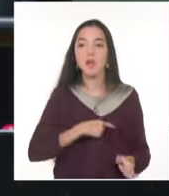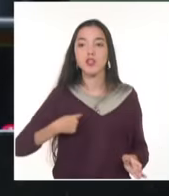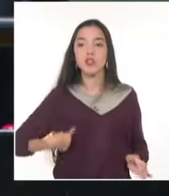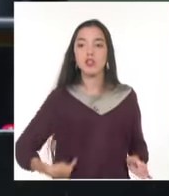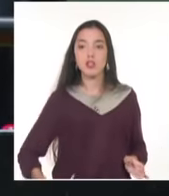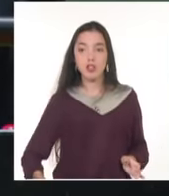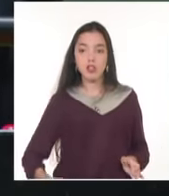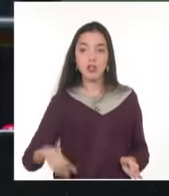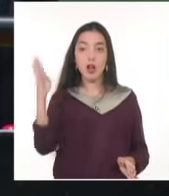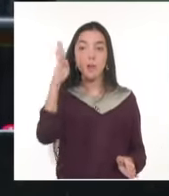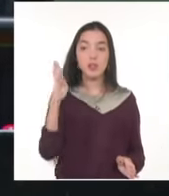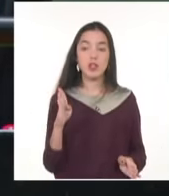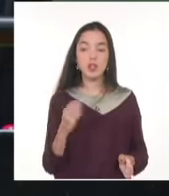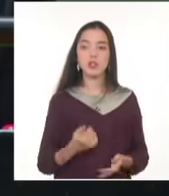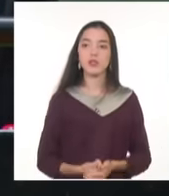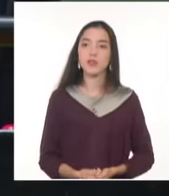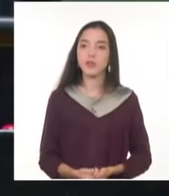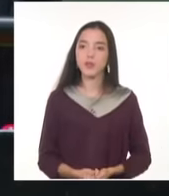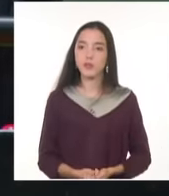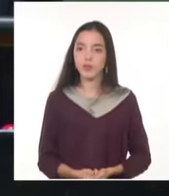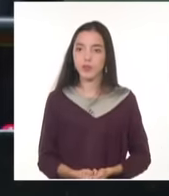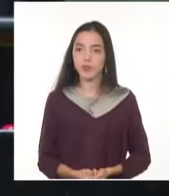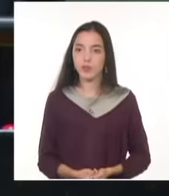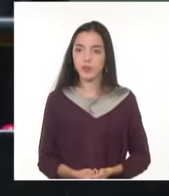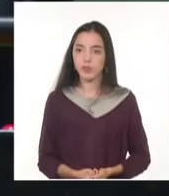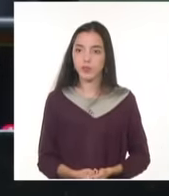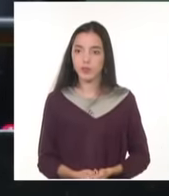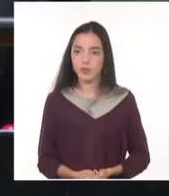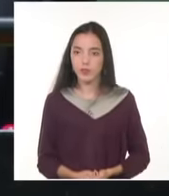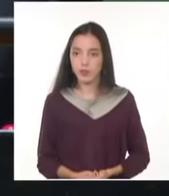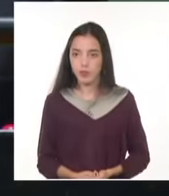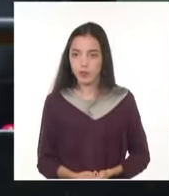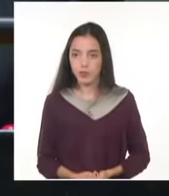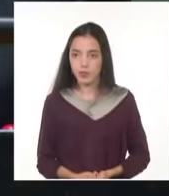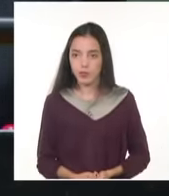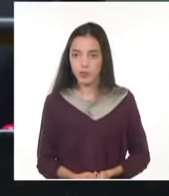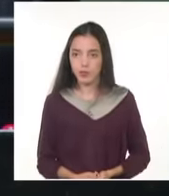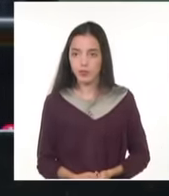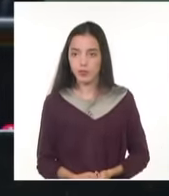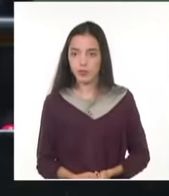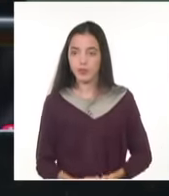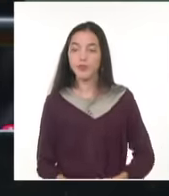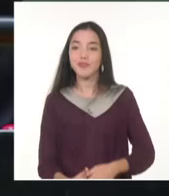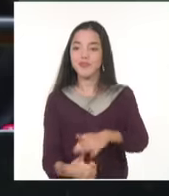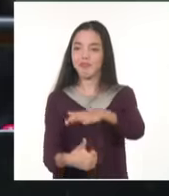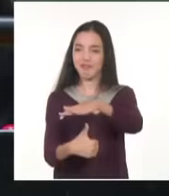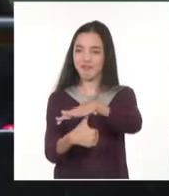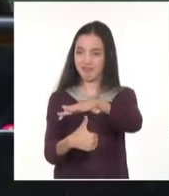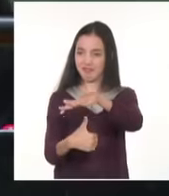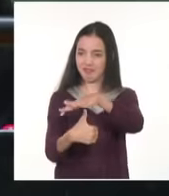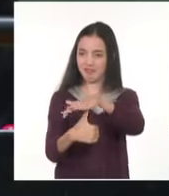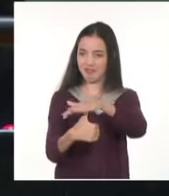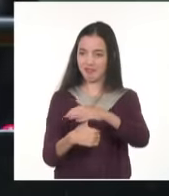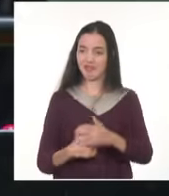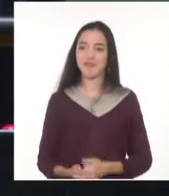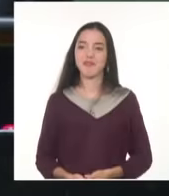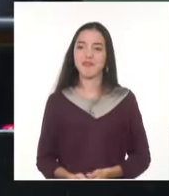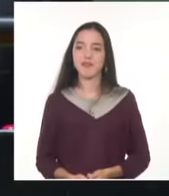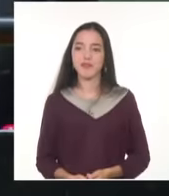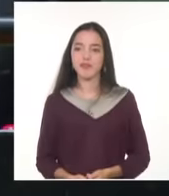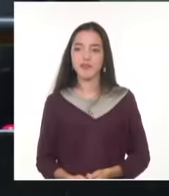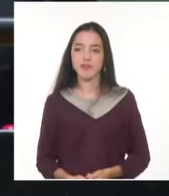solución política de esa crisis. Señora Presidenta, distinguidos